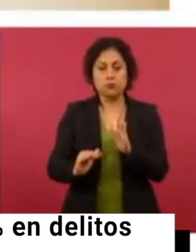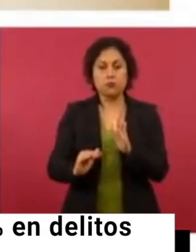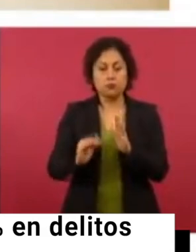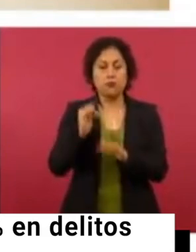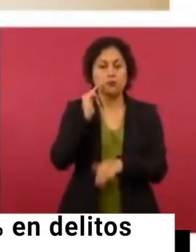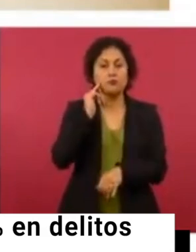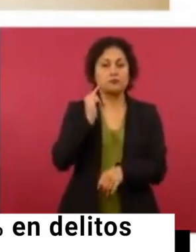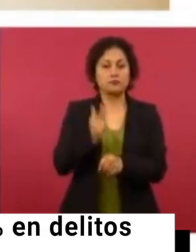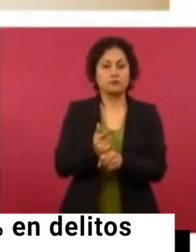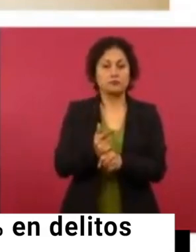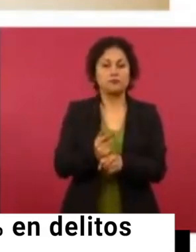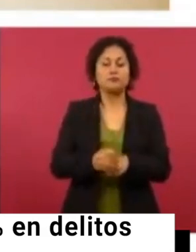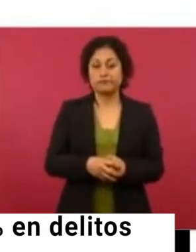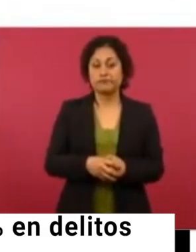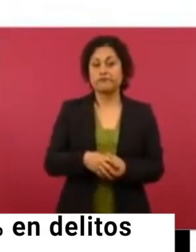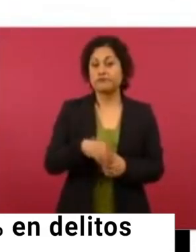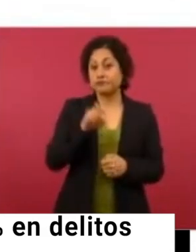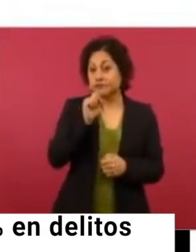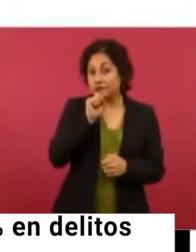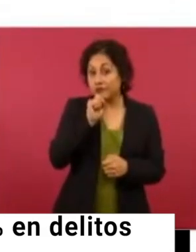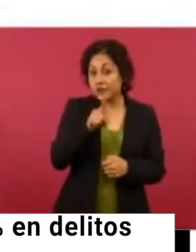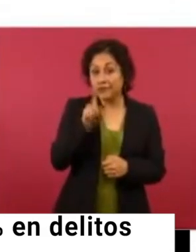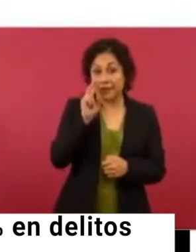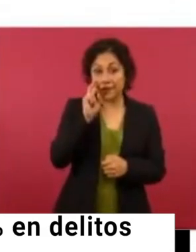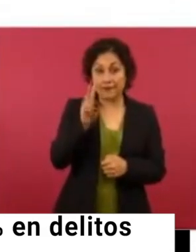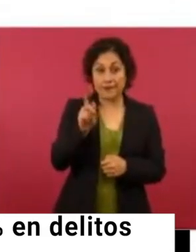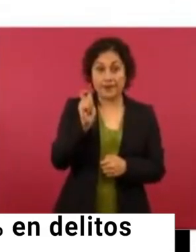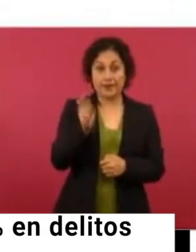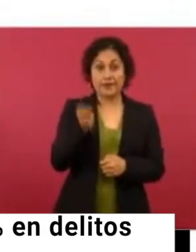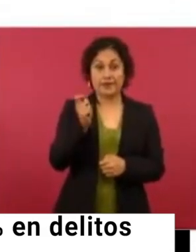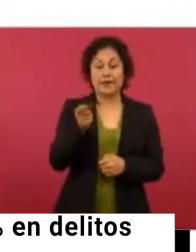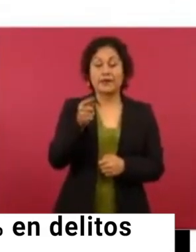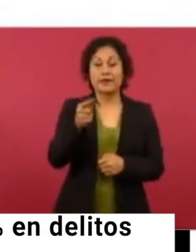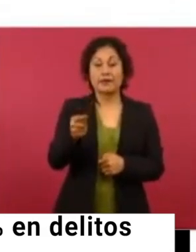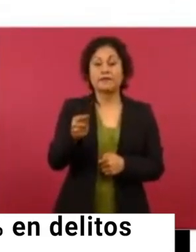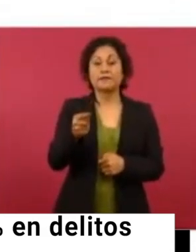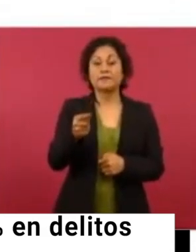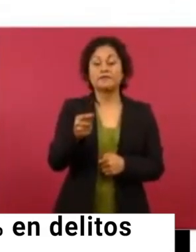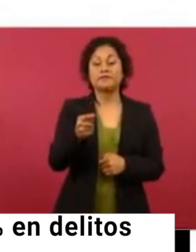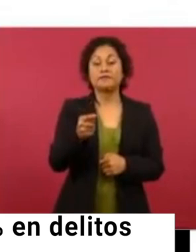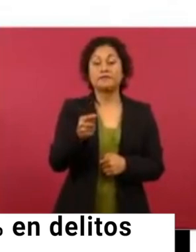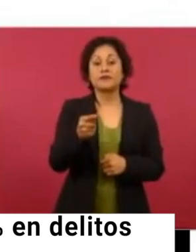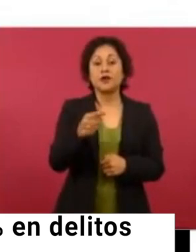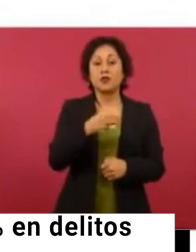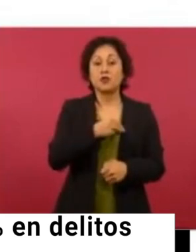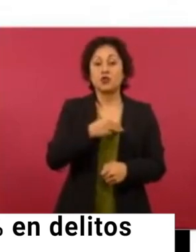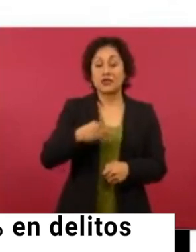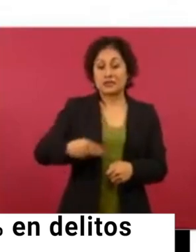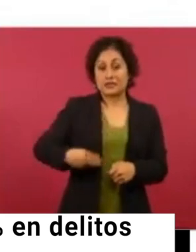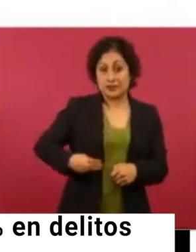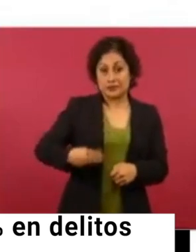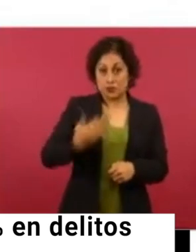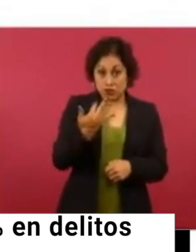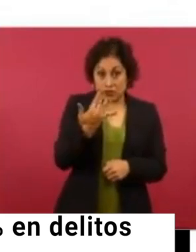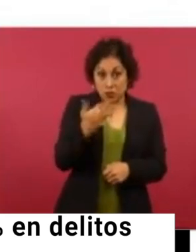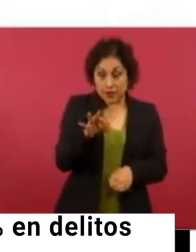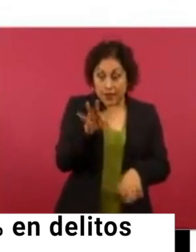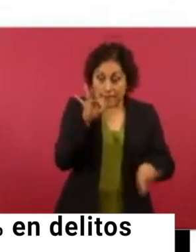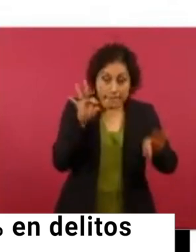pasado 1.965 víctimas de delitos contra la vida y la integridad, 214 más que